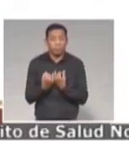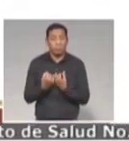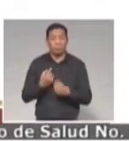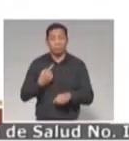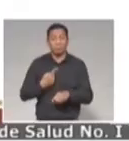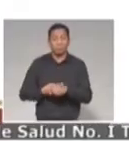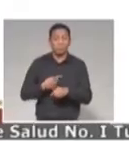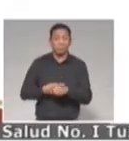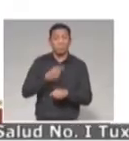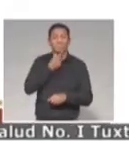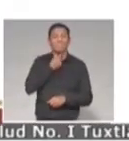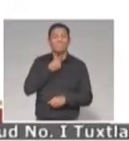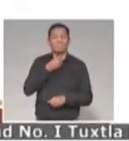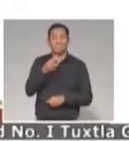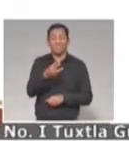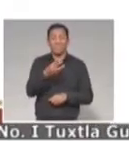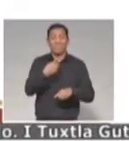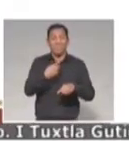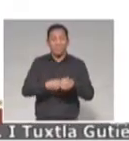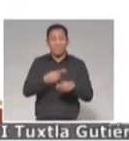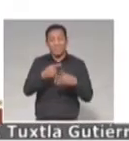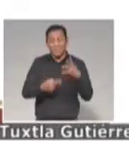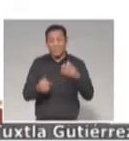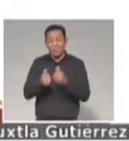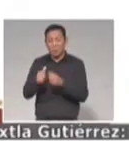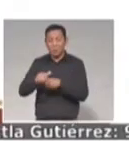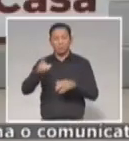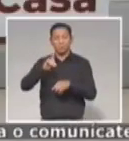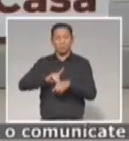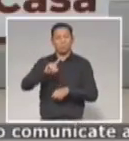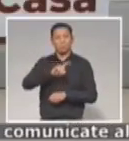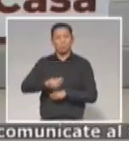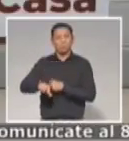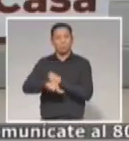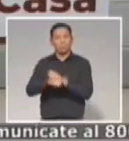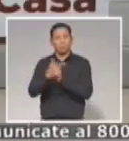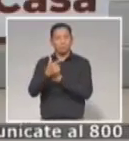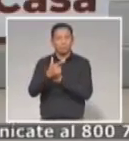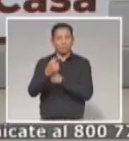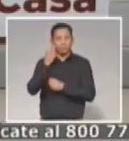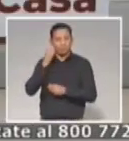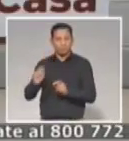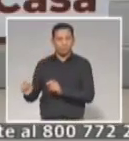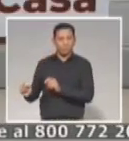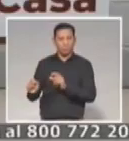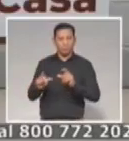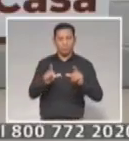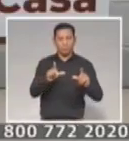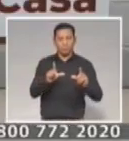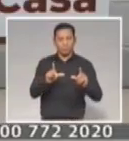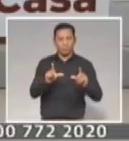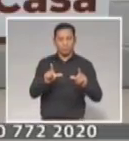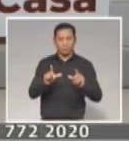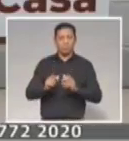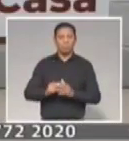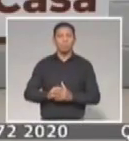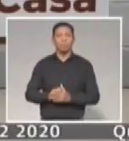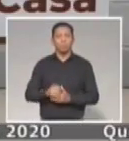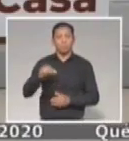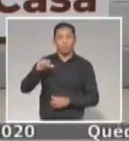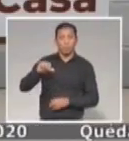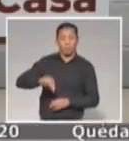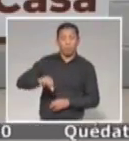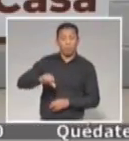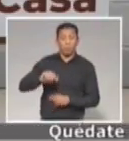frontera hidalgo huehuetán jitotol la concordia más a tan meta para ocosingo ocozocoautla tuxtla chico y